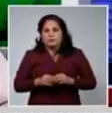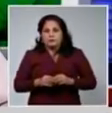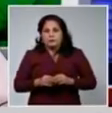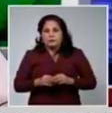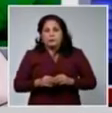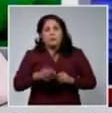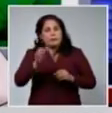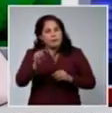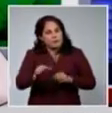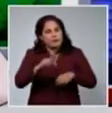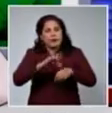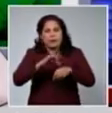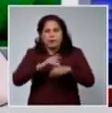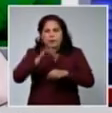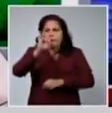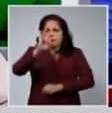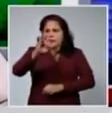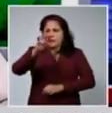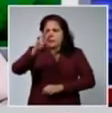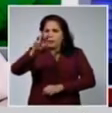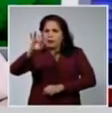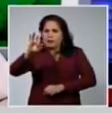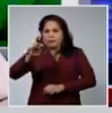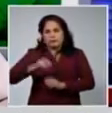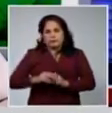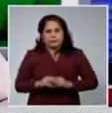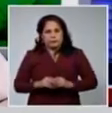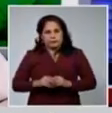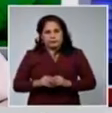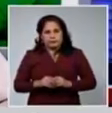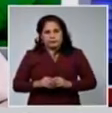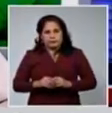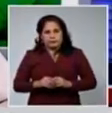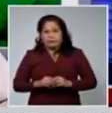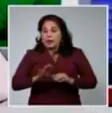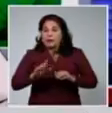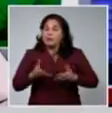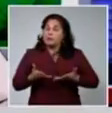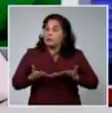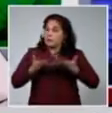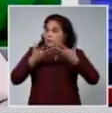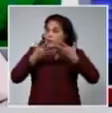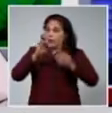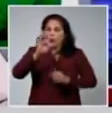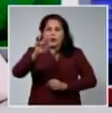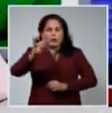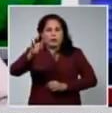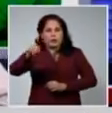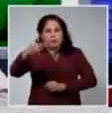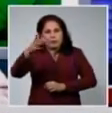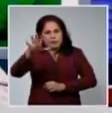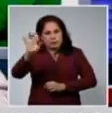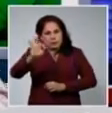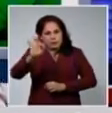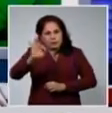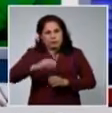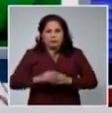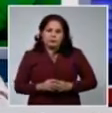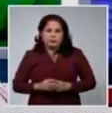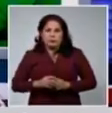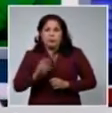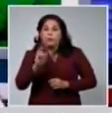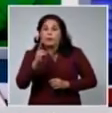a 727 se ha recuperado el 89,5 presiente y los dos